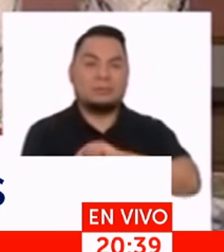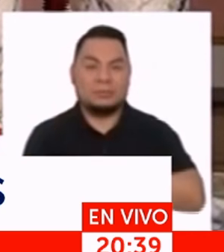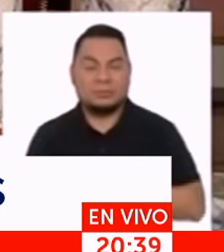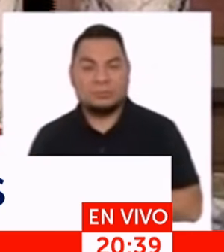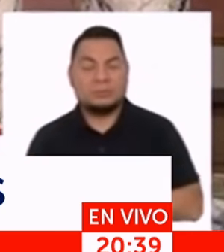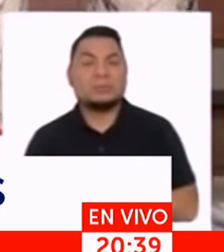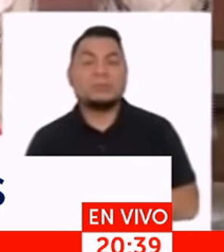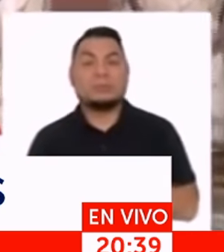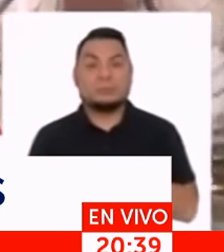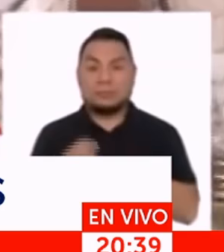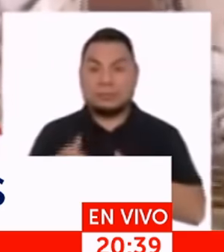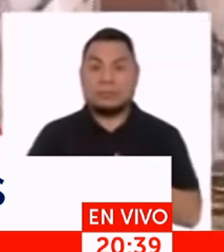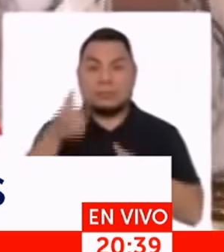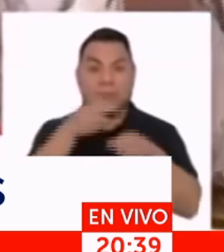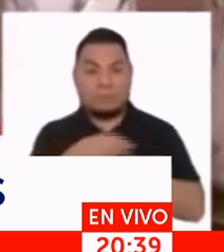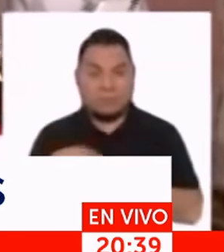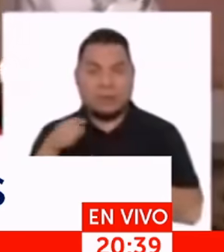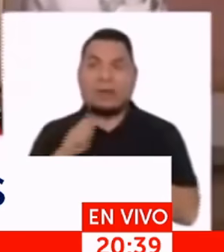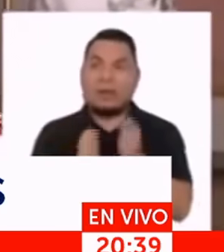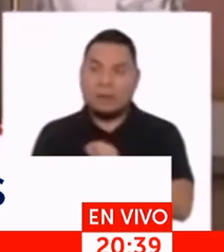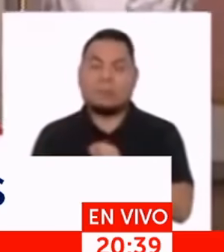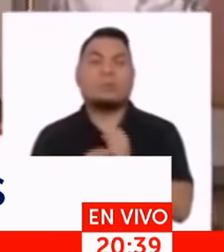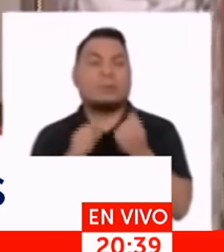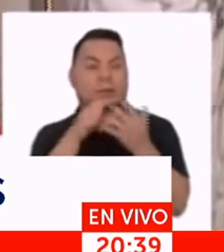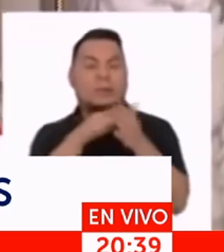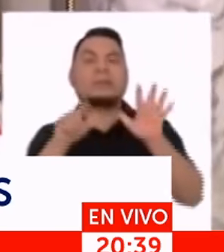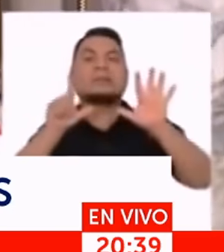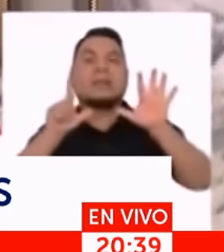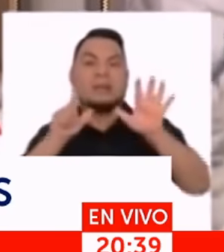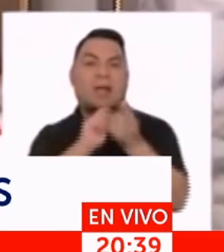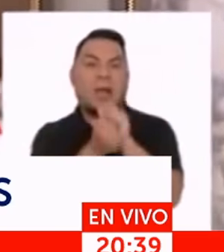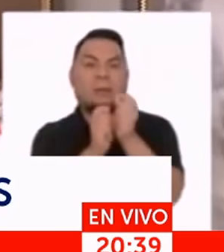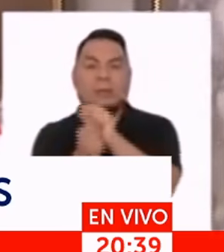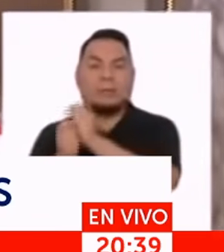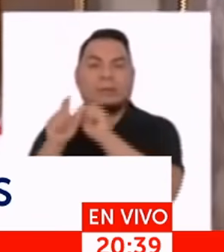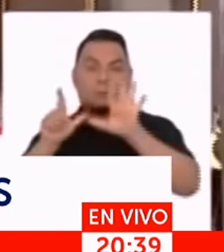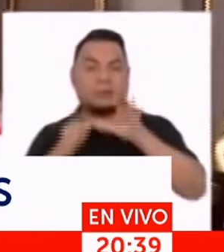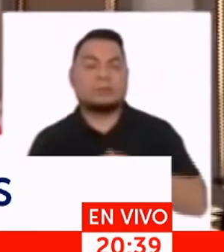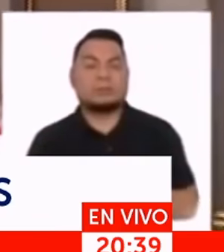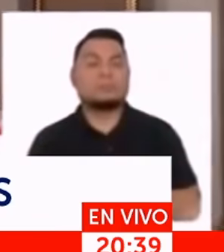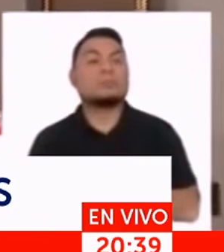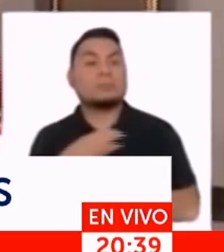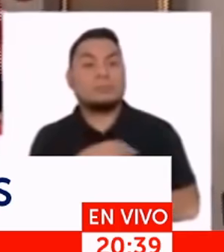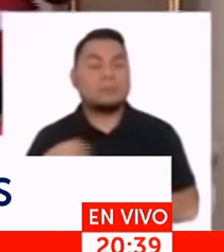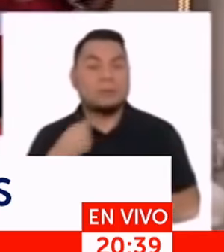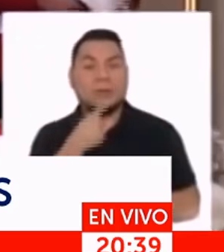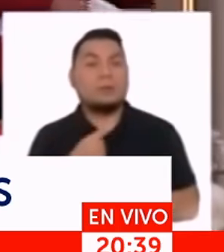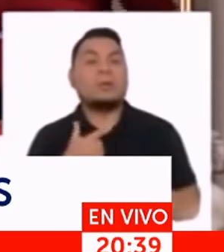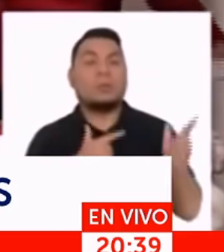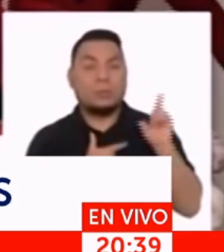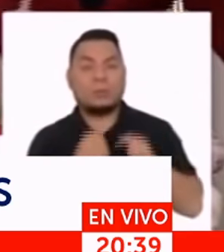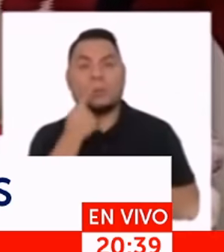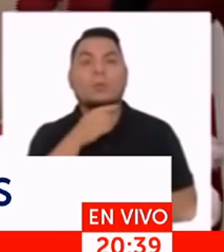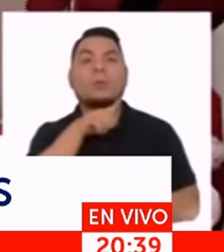Eduardo González Torres, Energía y Minas, uno de los nuevos ministros, y la ministra Andrea Ortiz Pereda en el Ministerio de Cultura.